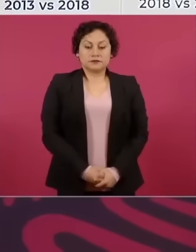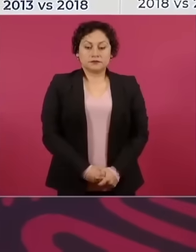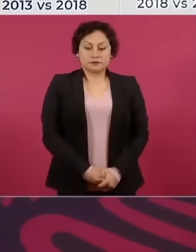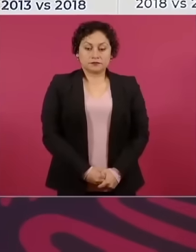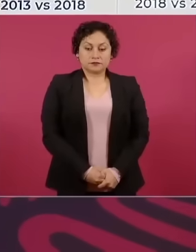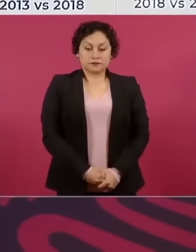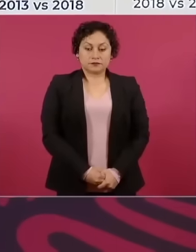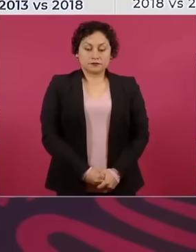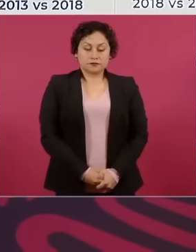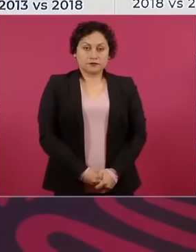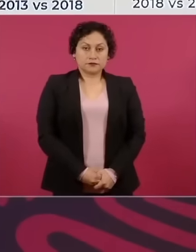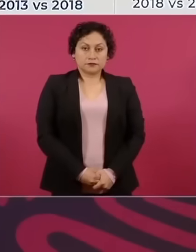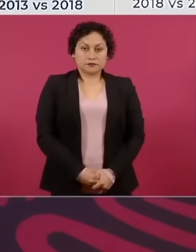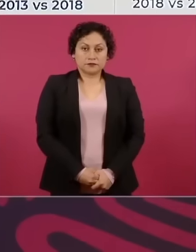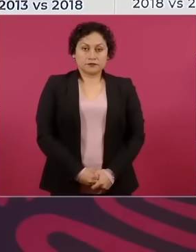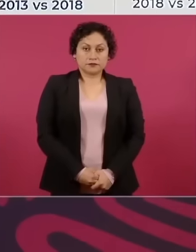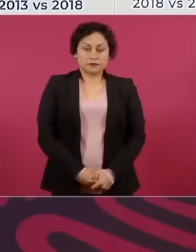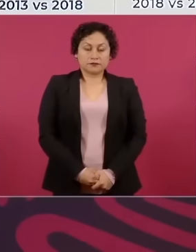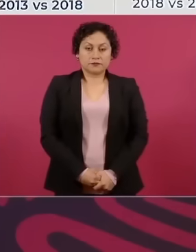de